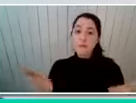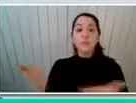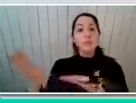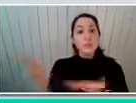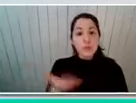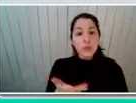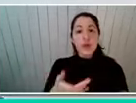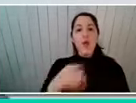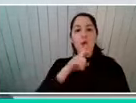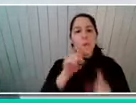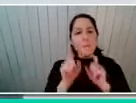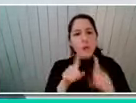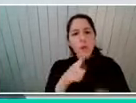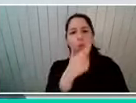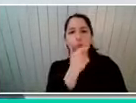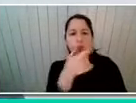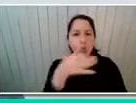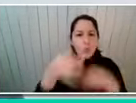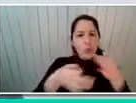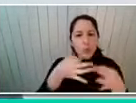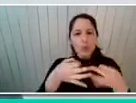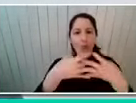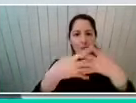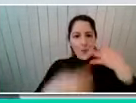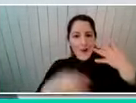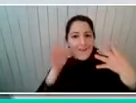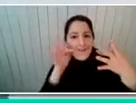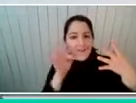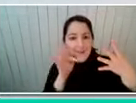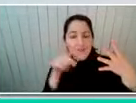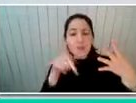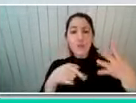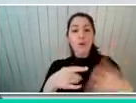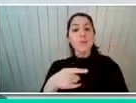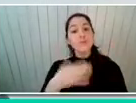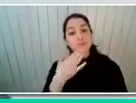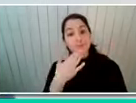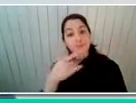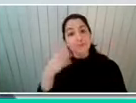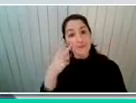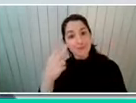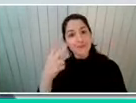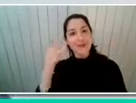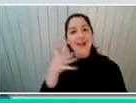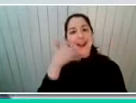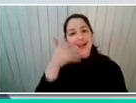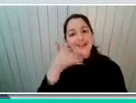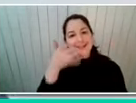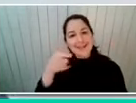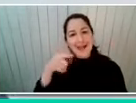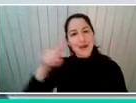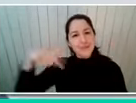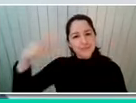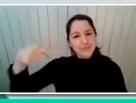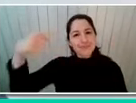página para conocer cada temática. Durante la charla se abrirá un cuadro invitándolos a contestar